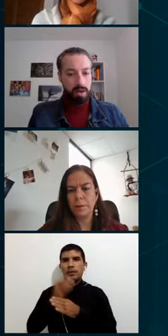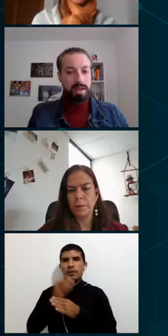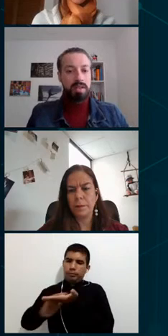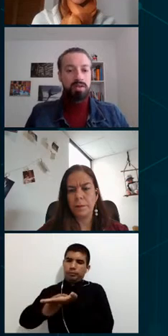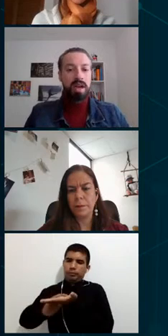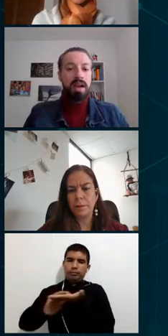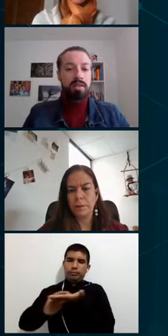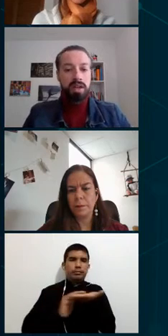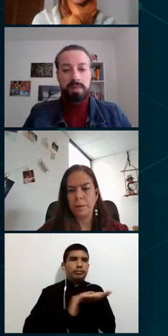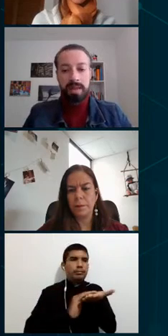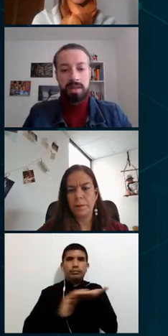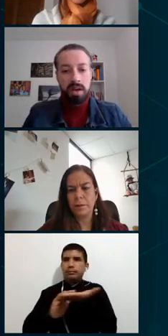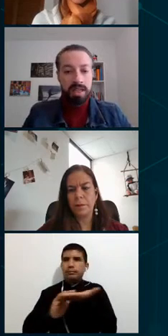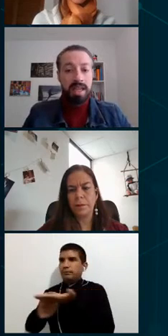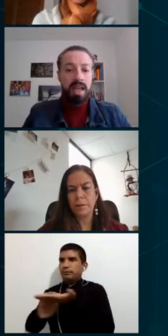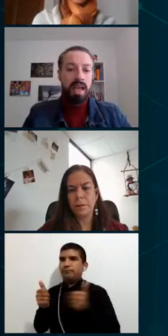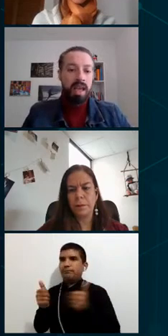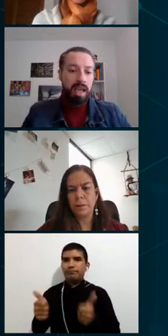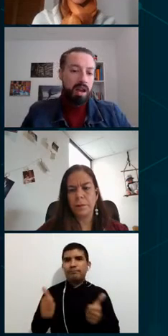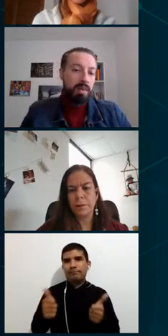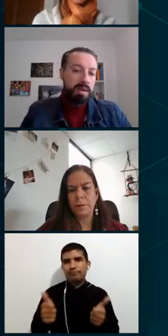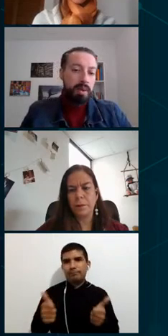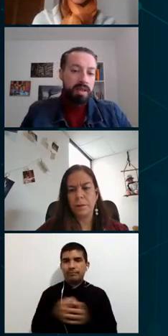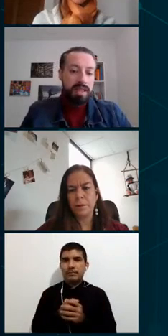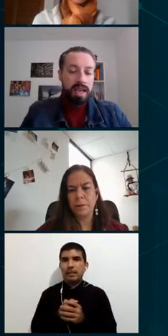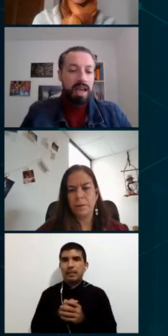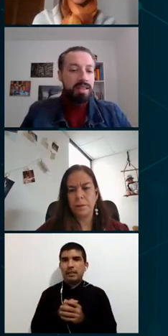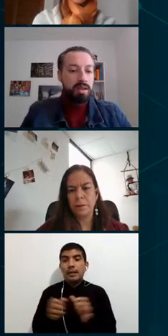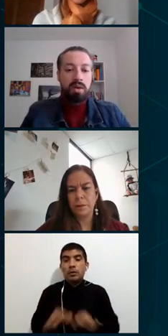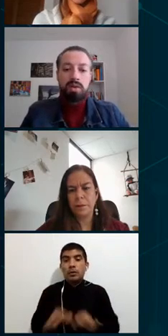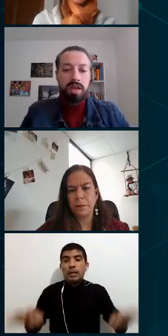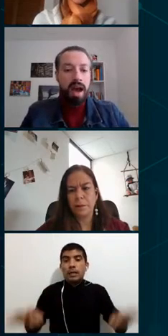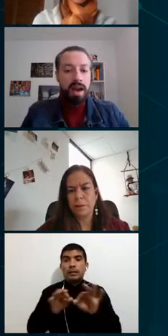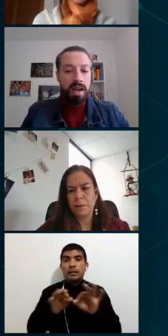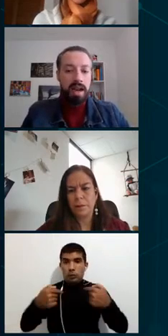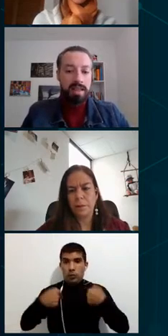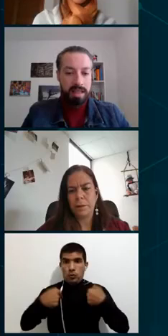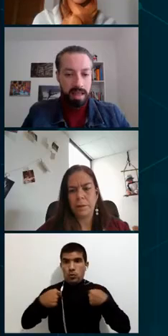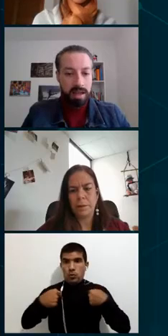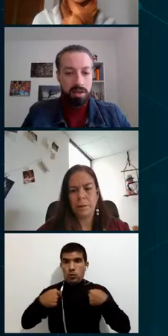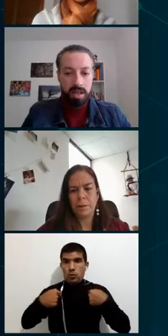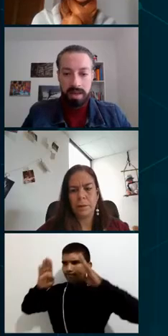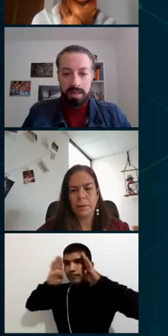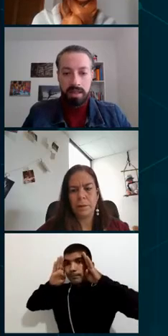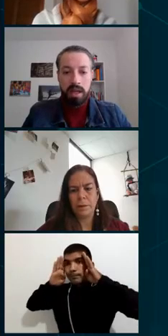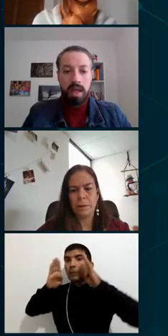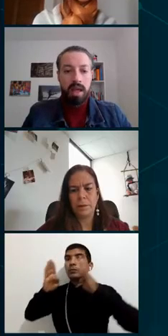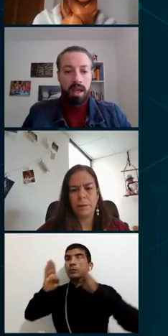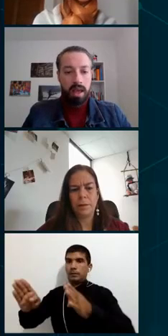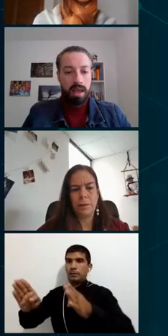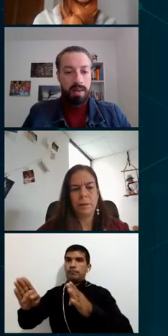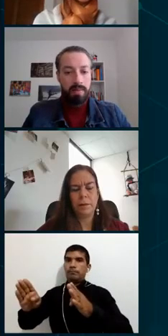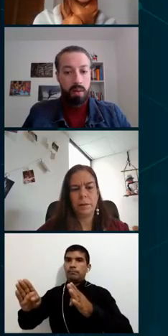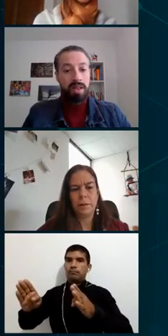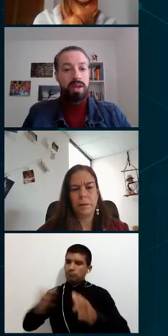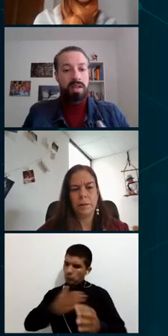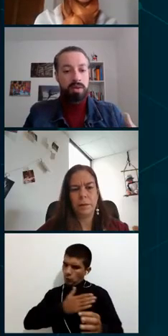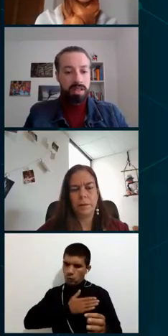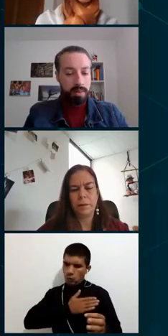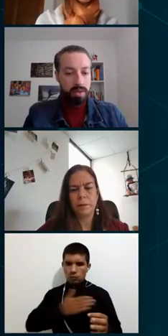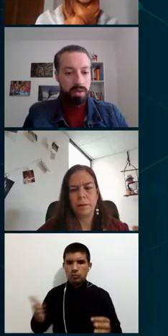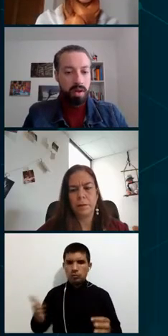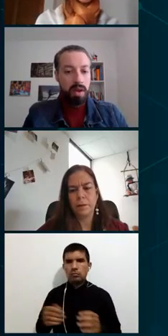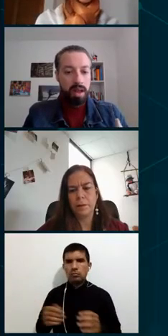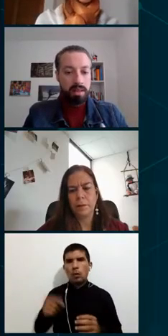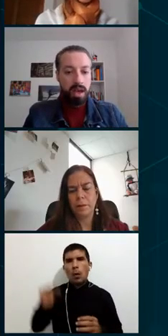dispuestos y disponibles a escuchar a las otras personas. Y lo más importante acá es no juzgar las ideas de los demás. Cuando